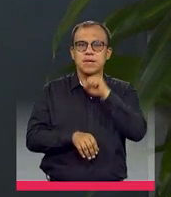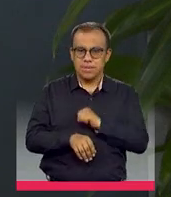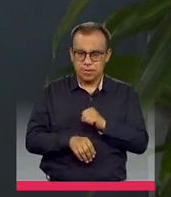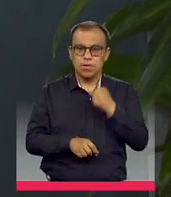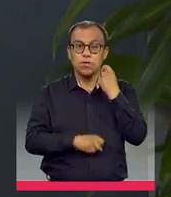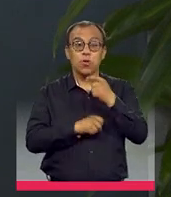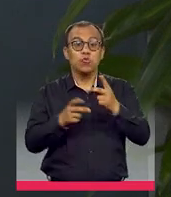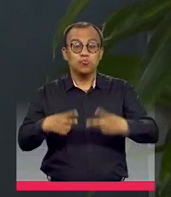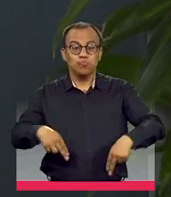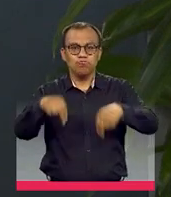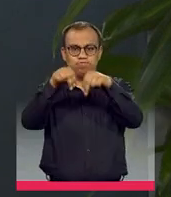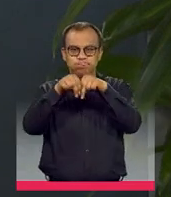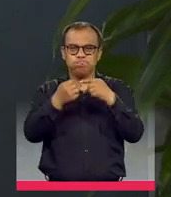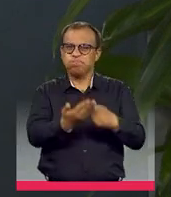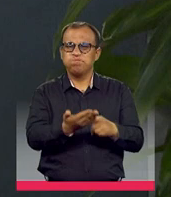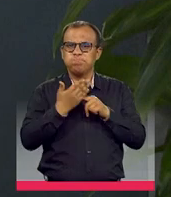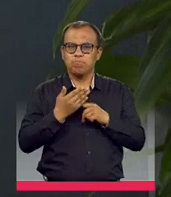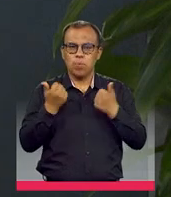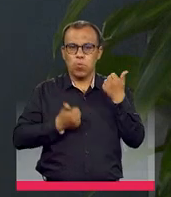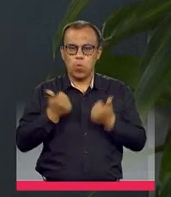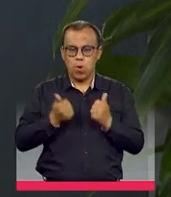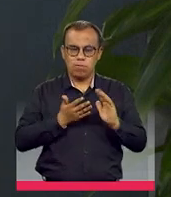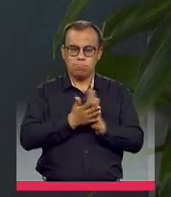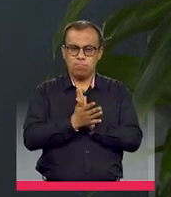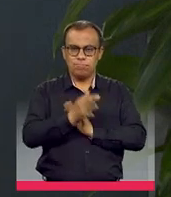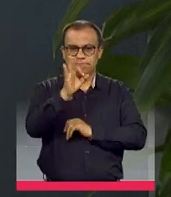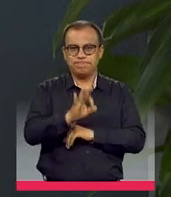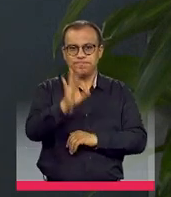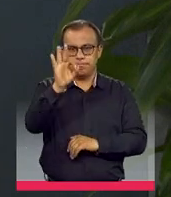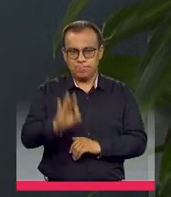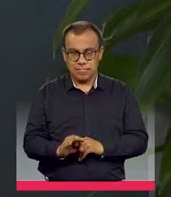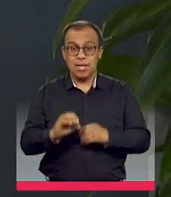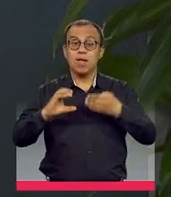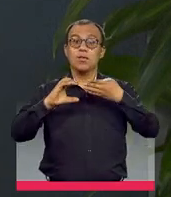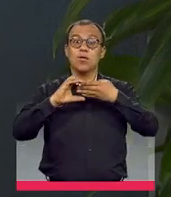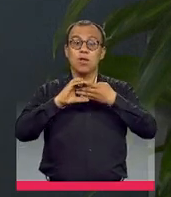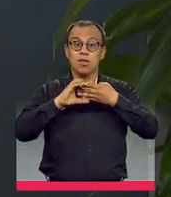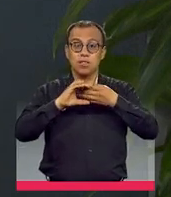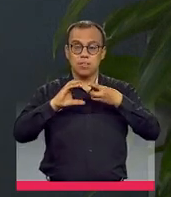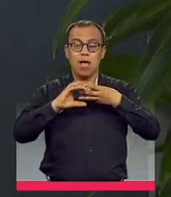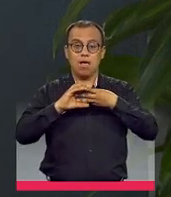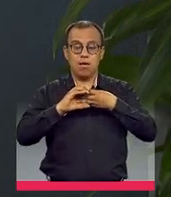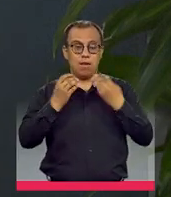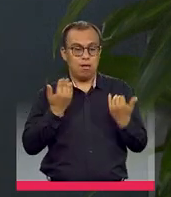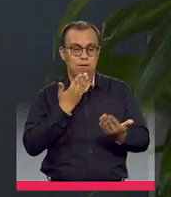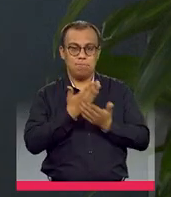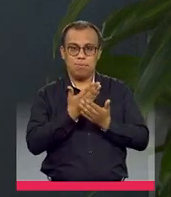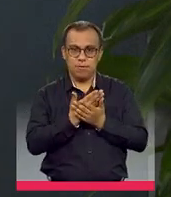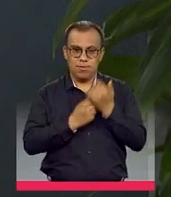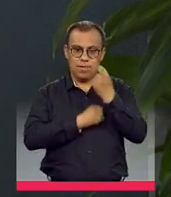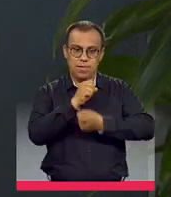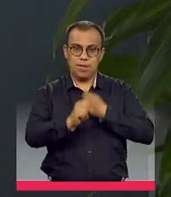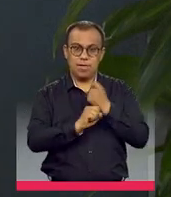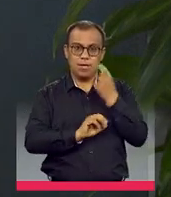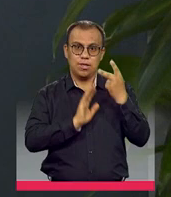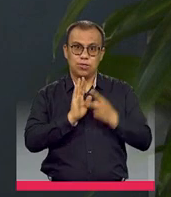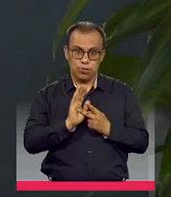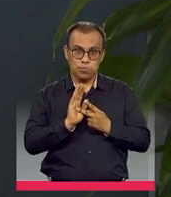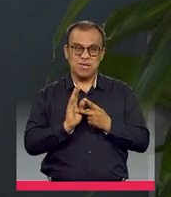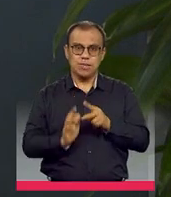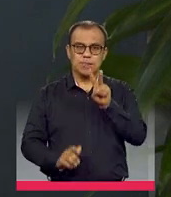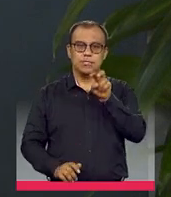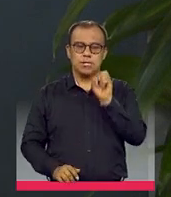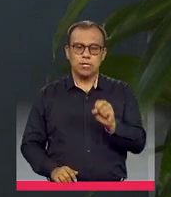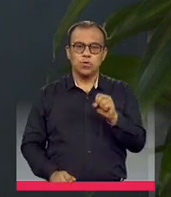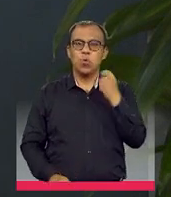presenta la sociedad. Muestra de ello son las cifras reveladas recientemente por el DANE, en la que se evidencia en que el año 2070 uno